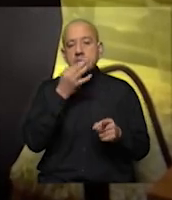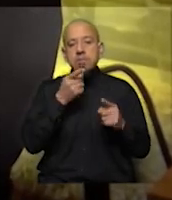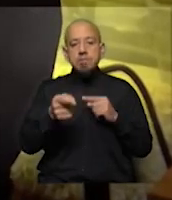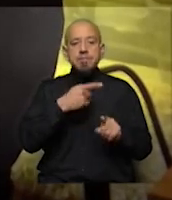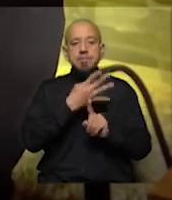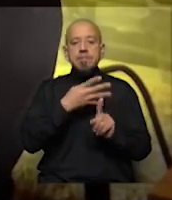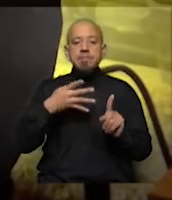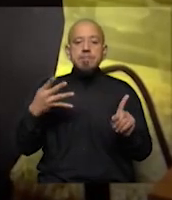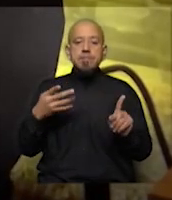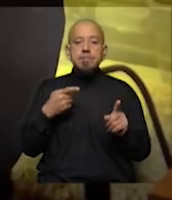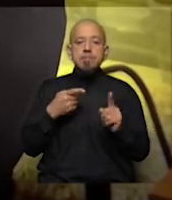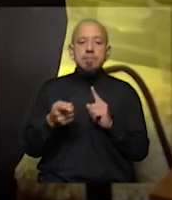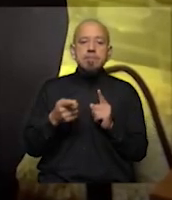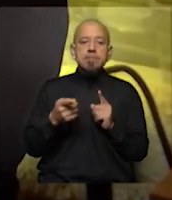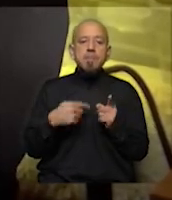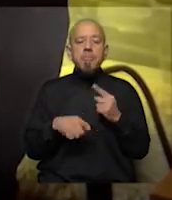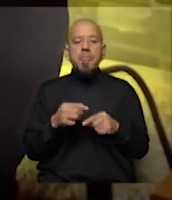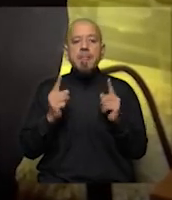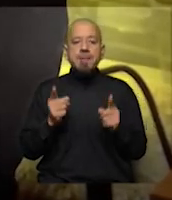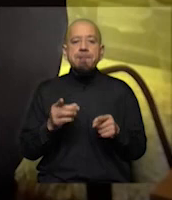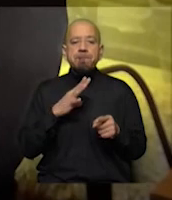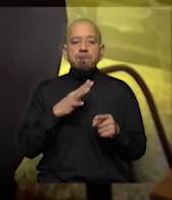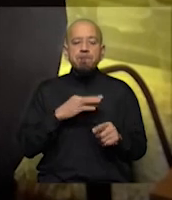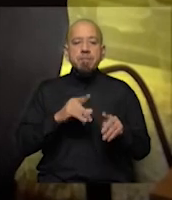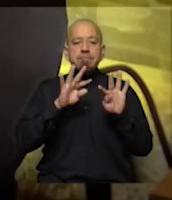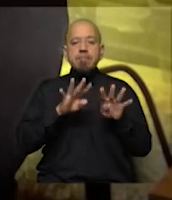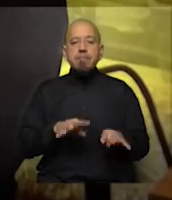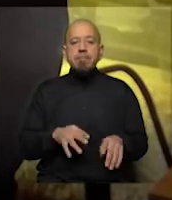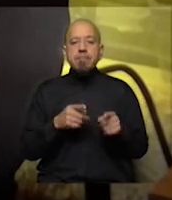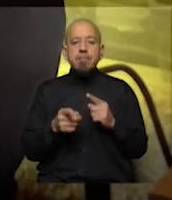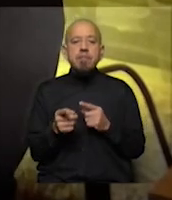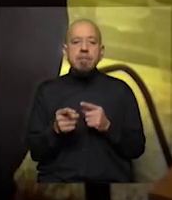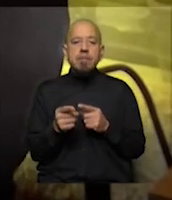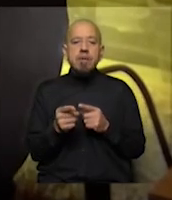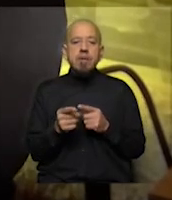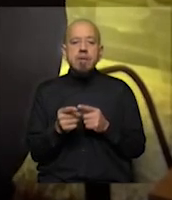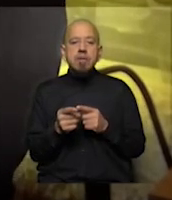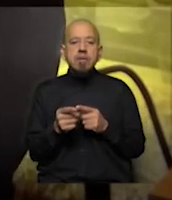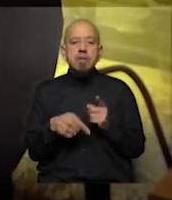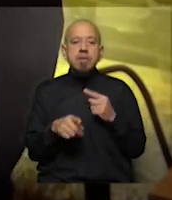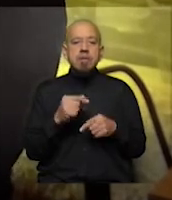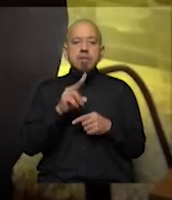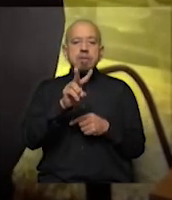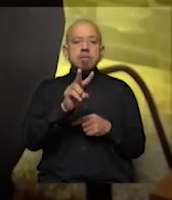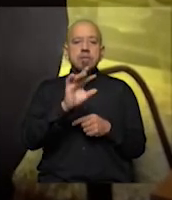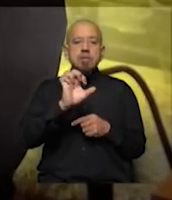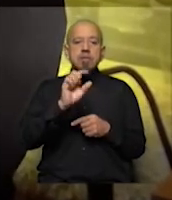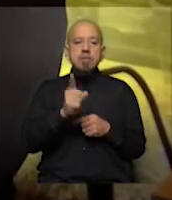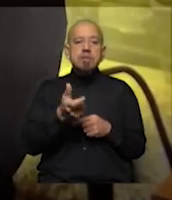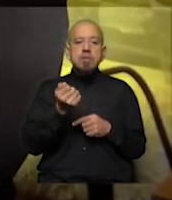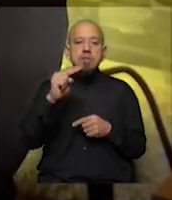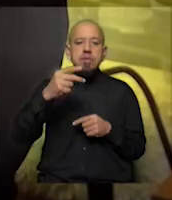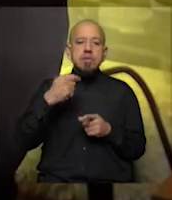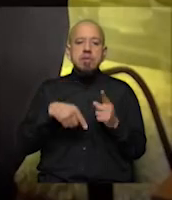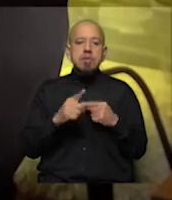que estuviste mencionando, de accesibilidad, también tienen una carta y un menú muy, muy diverso con opciones veganas también, que es, también está